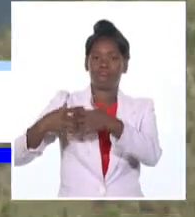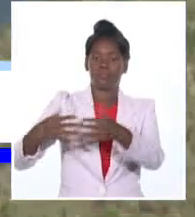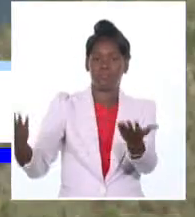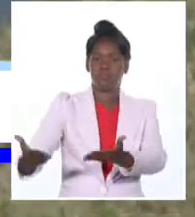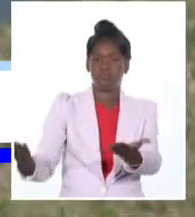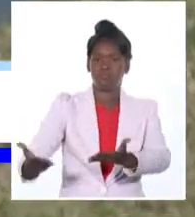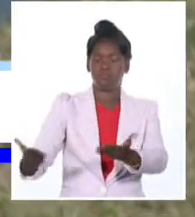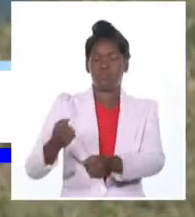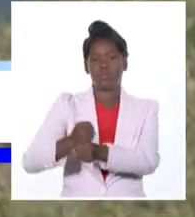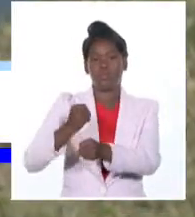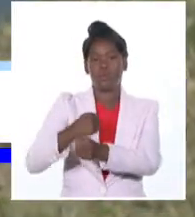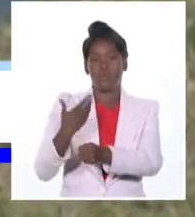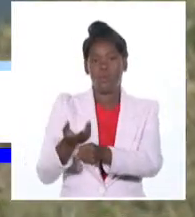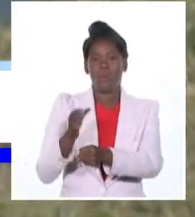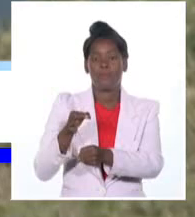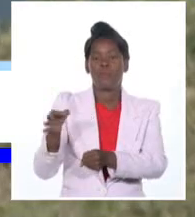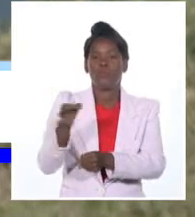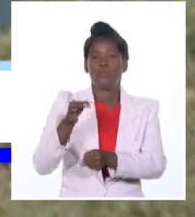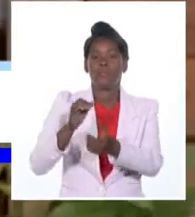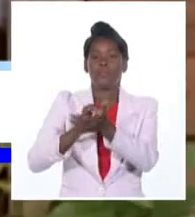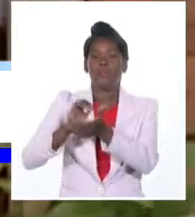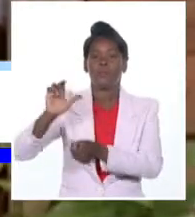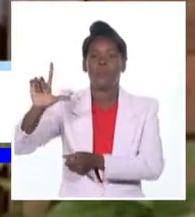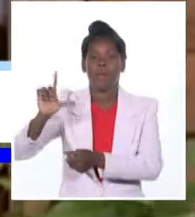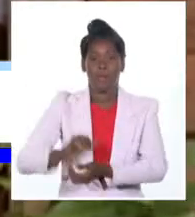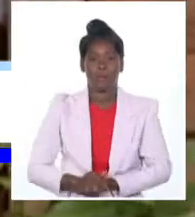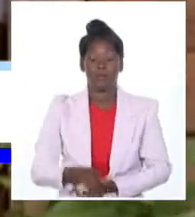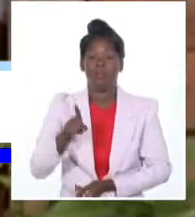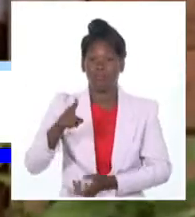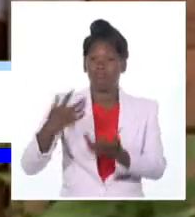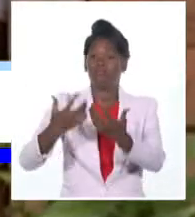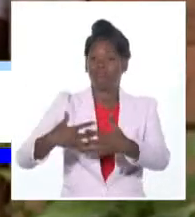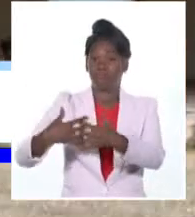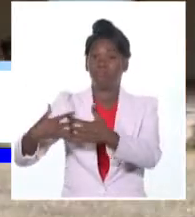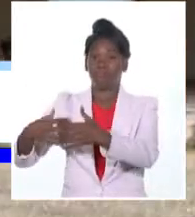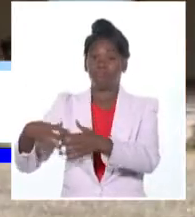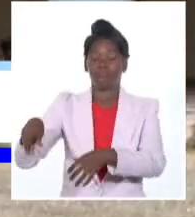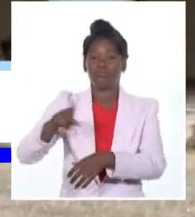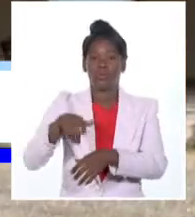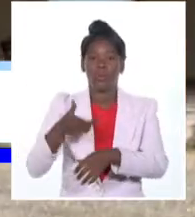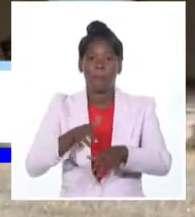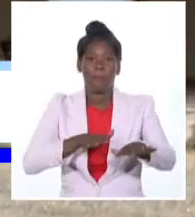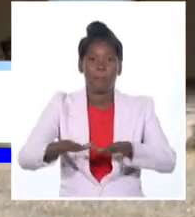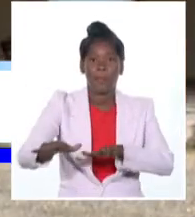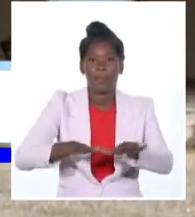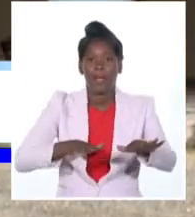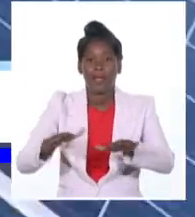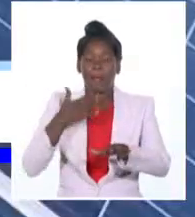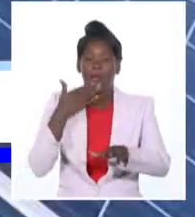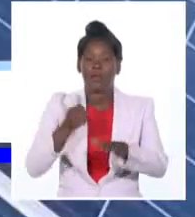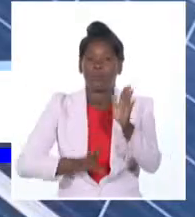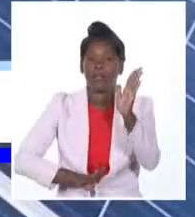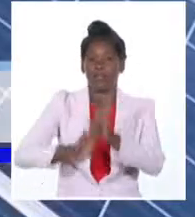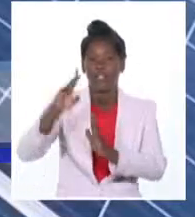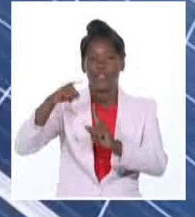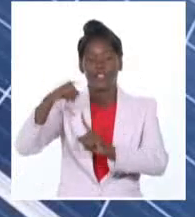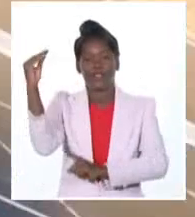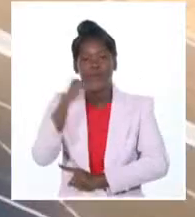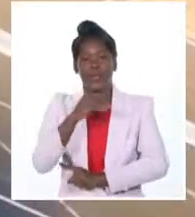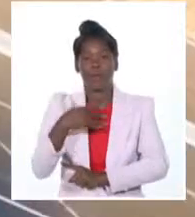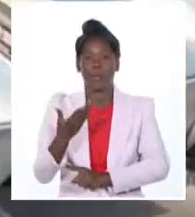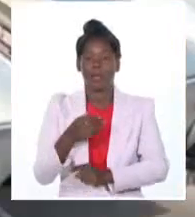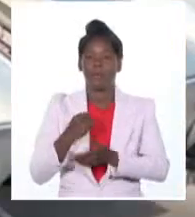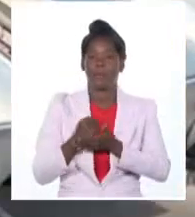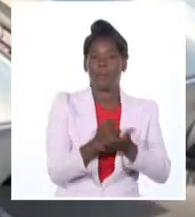en Callajabos, perteneciente al municipio cabecera, ambos afiliados a la zona especial de desarrollo Mariel y con capacidad para